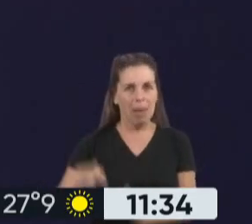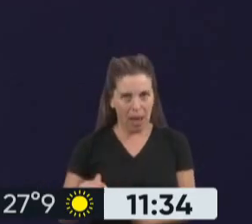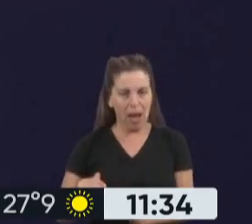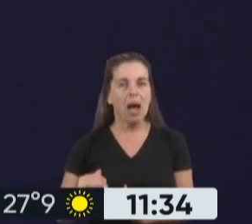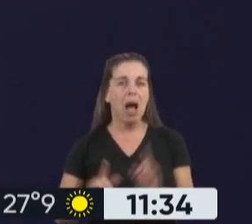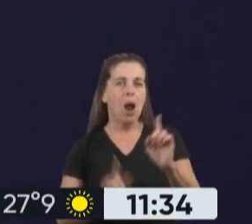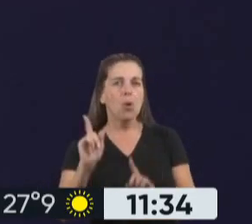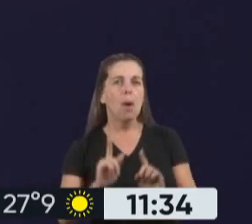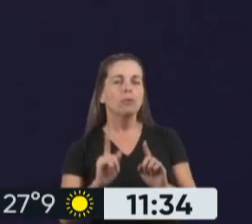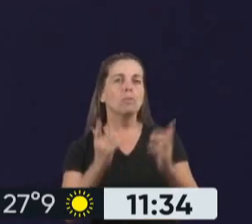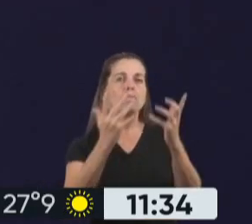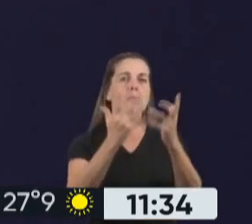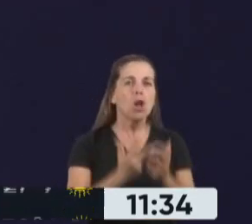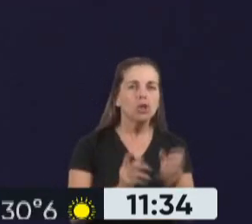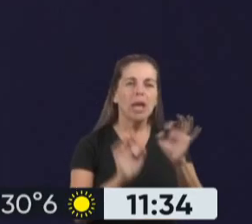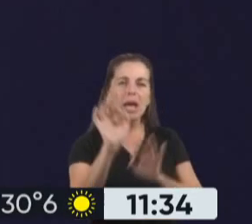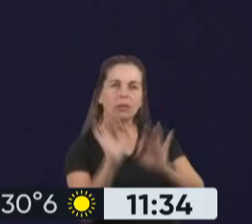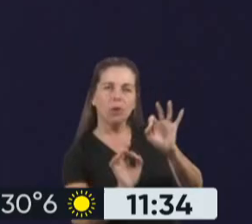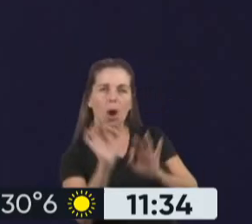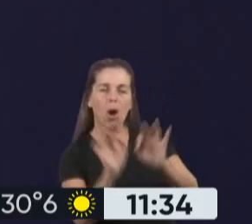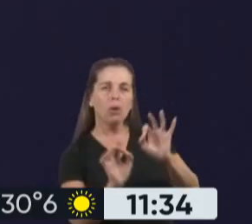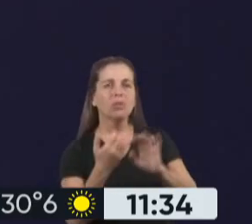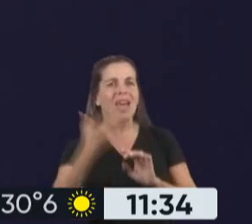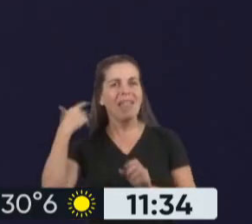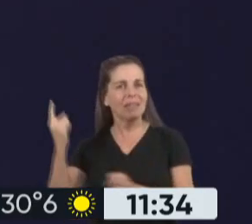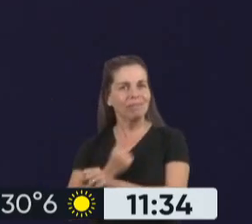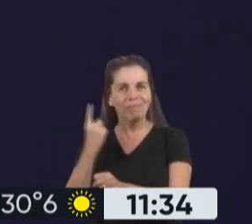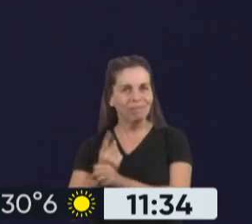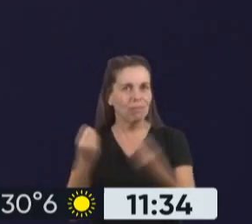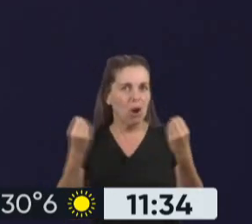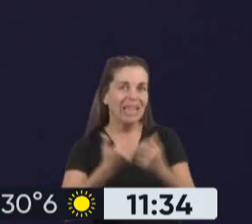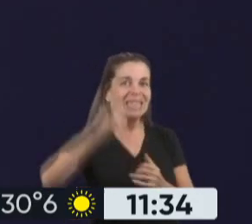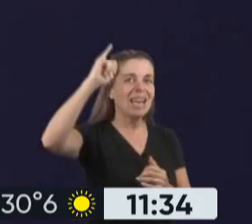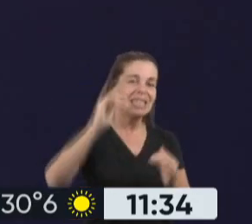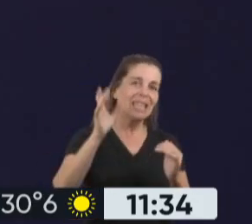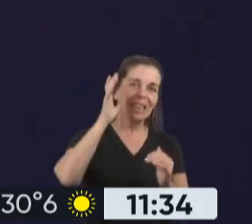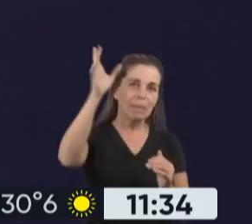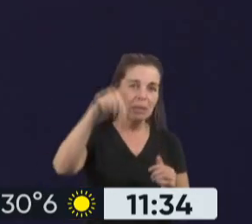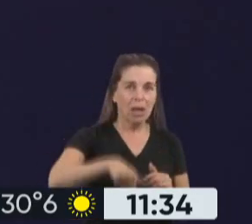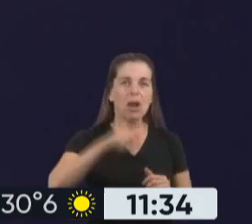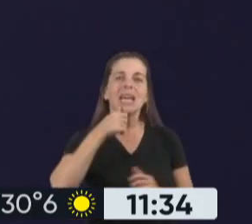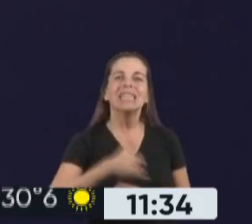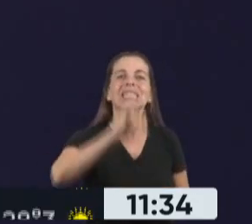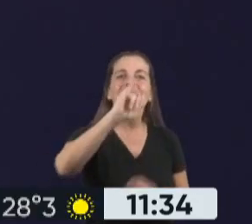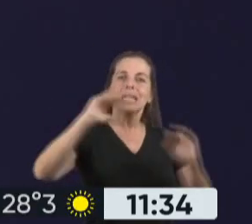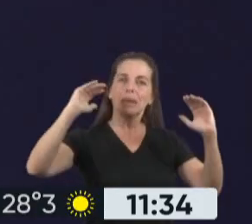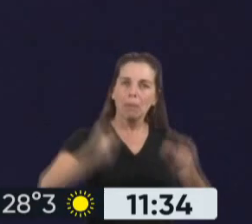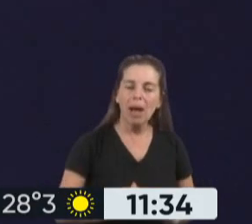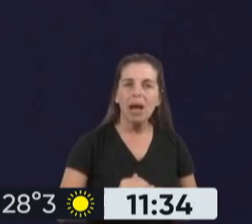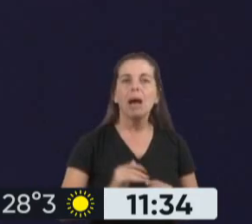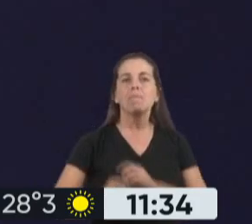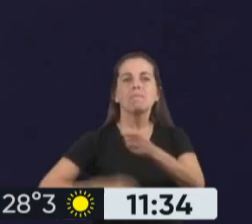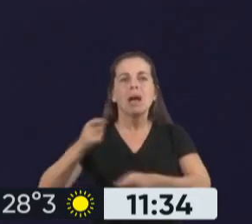proyectos de inversión que a determinada tasa no eran viables, a tasas más bajas de interés, a tasas más bajas de